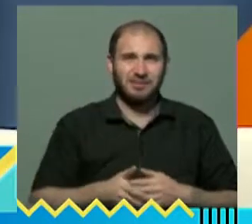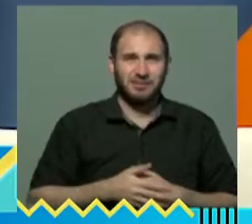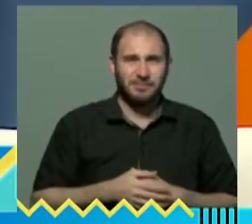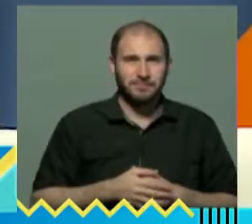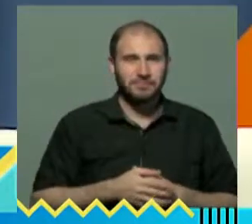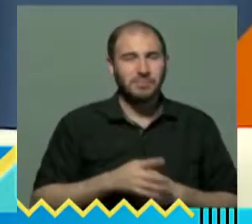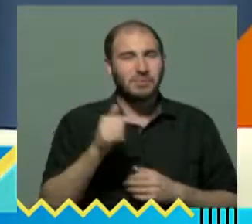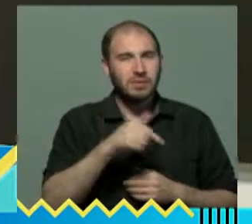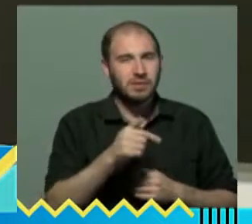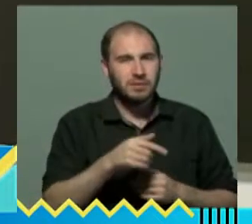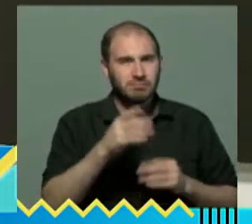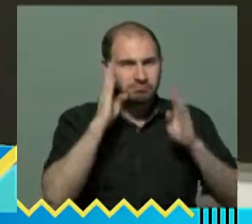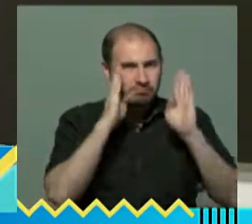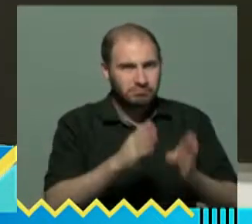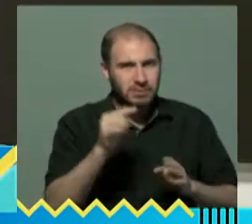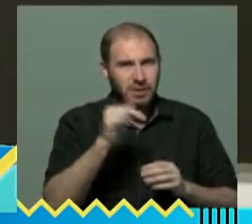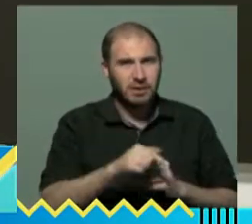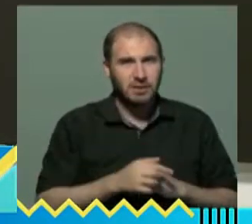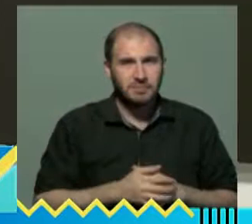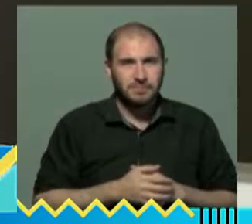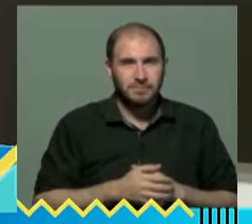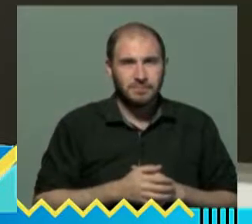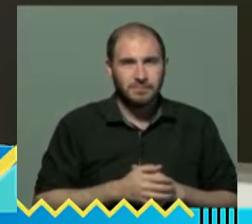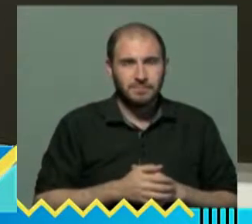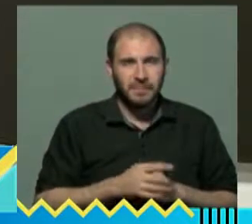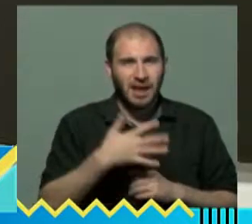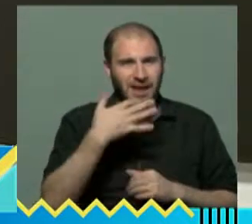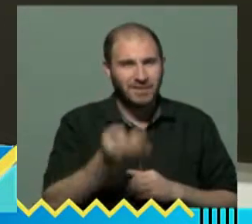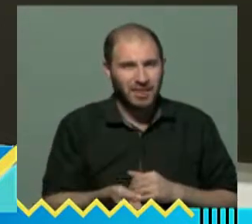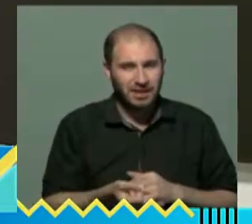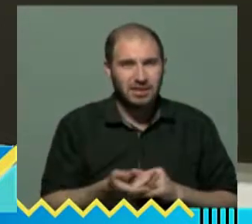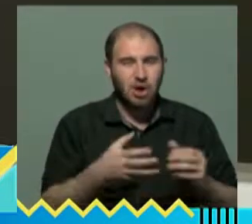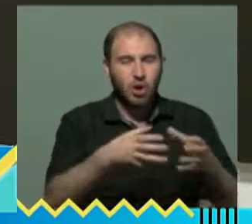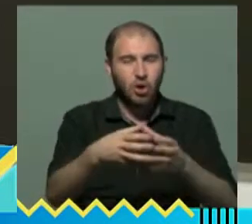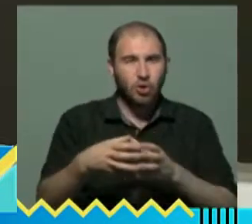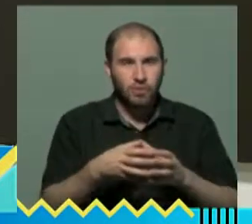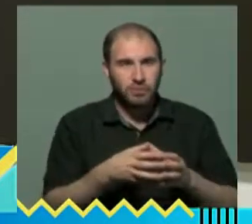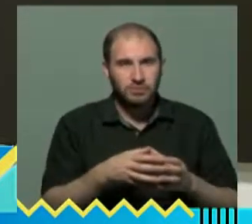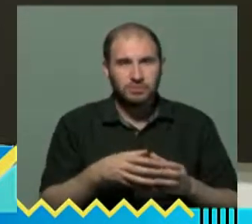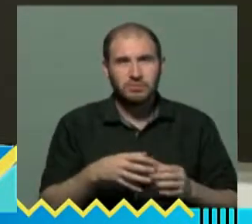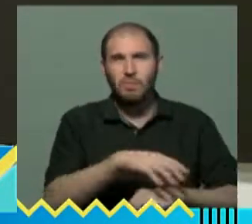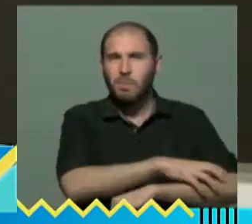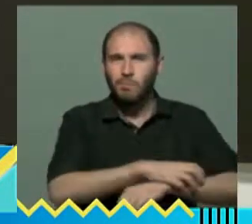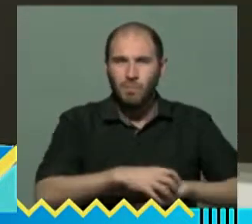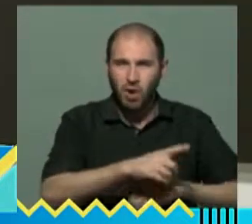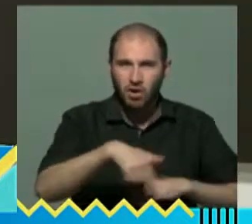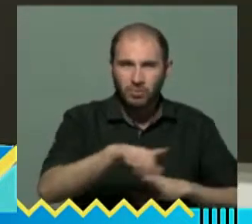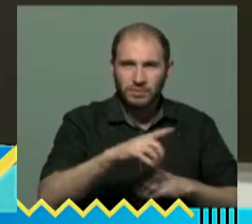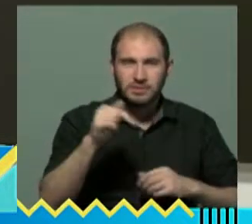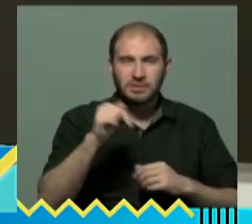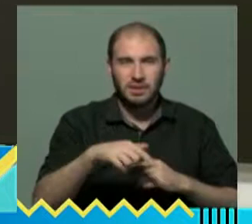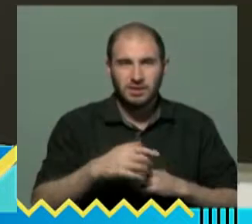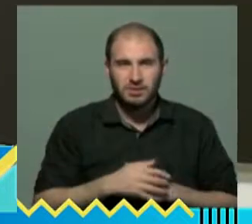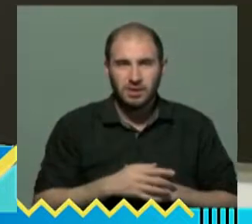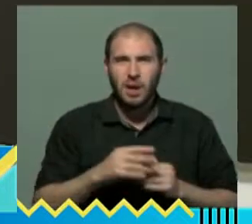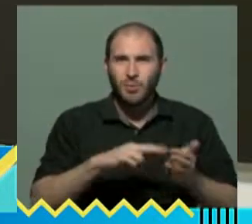Bueno, en eso me quiero quedar en un puntito. ¿Es así que los sectores quizás más desfavorecidos son los que